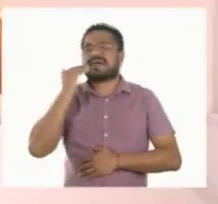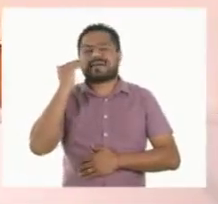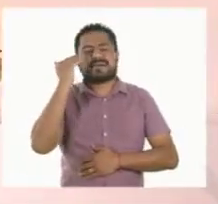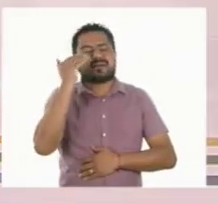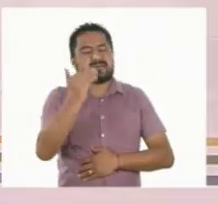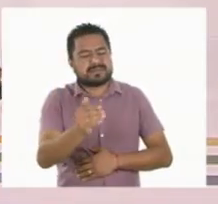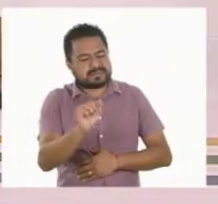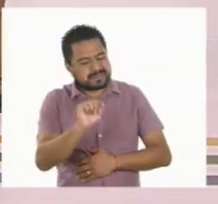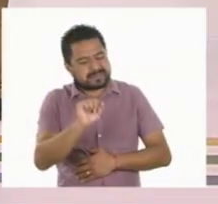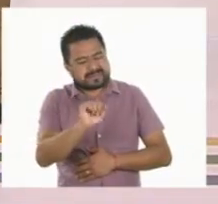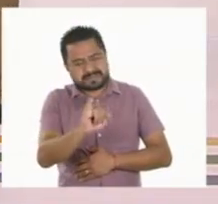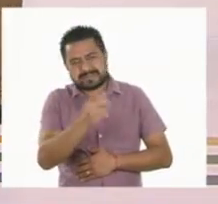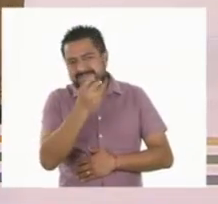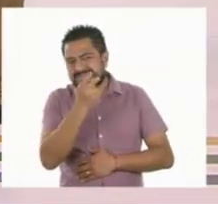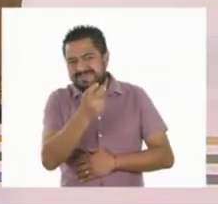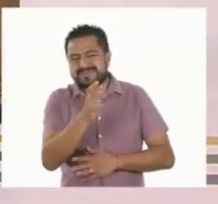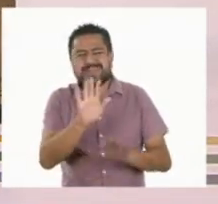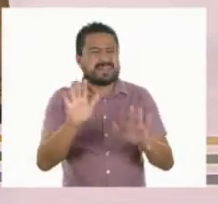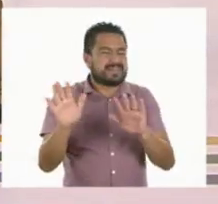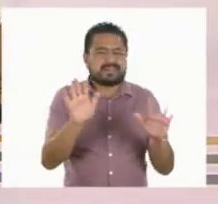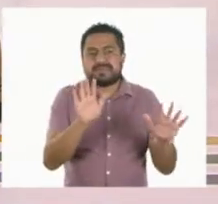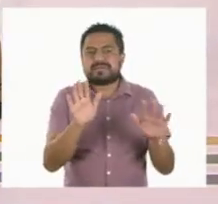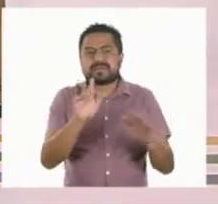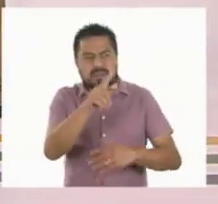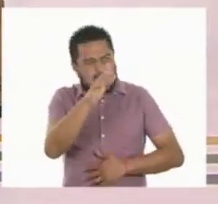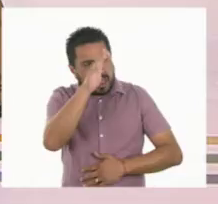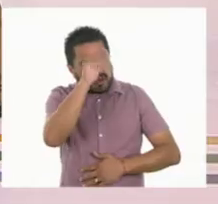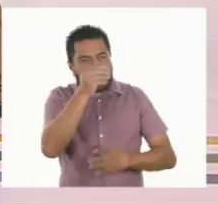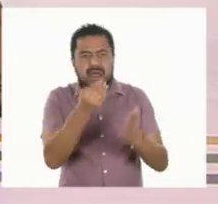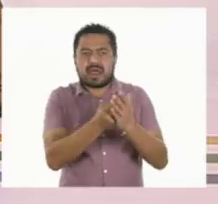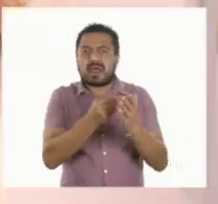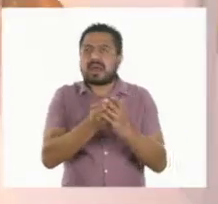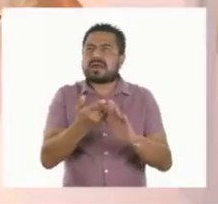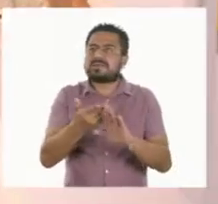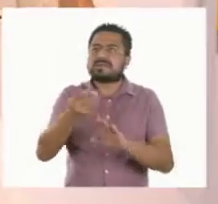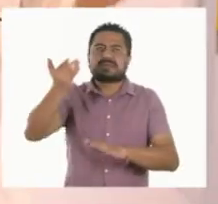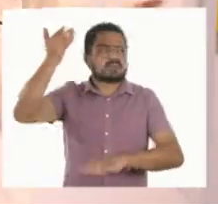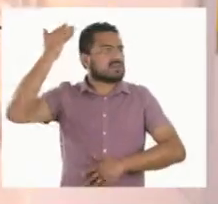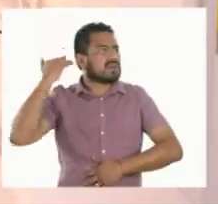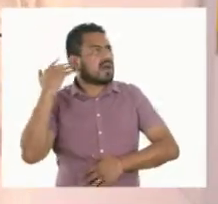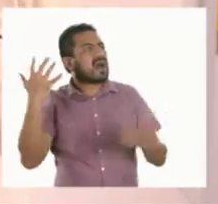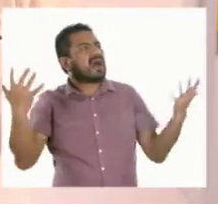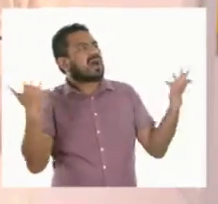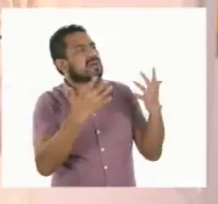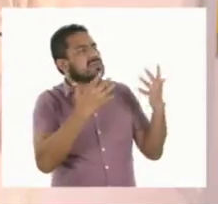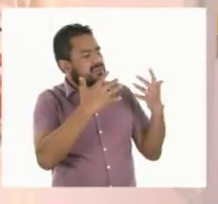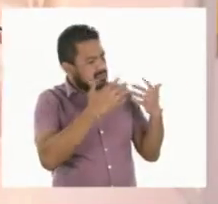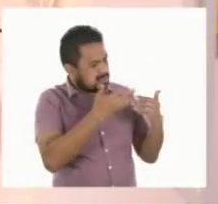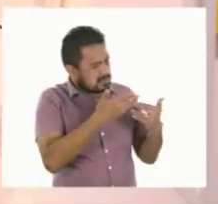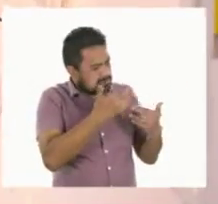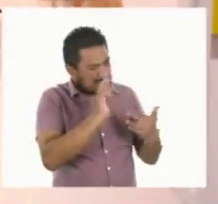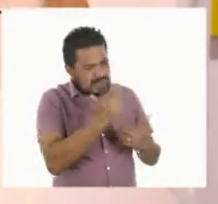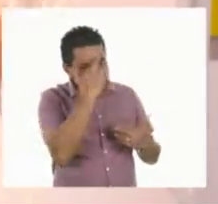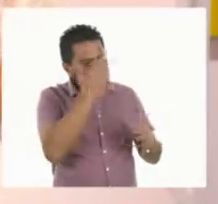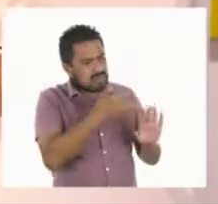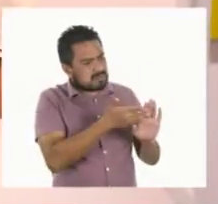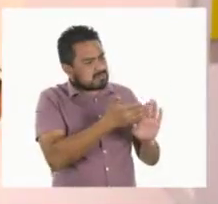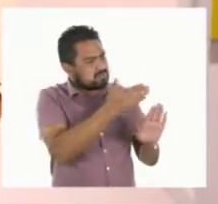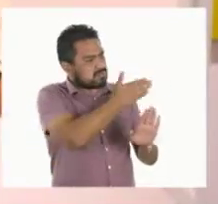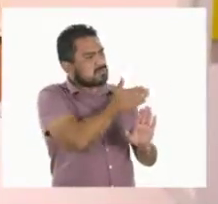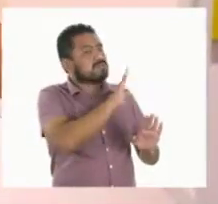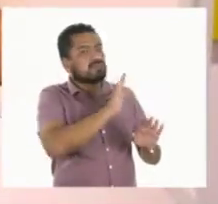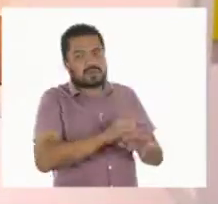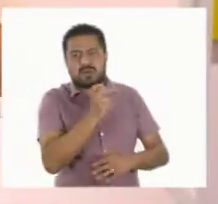viejos tiempos. No, no es cierto. No, ¿te acuerdas que la clase pasada hicimos un viaje en el tiempo? Ajá. Pues claro, por eso